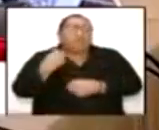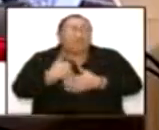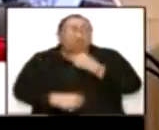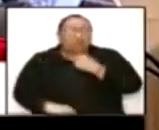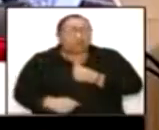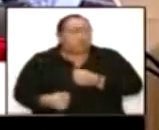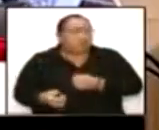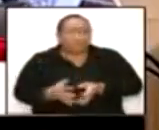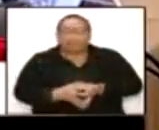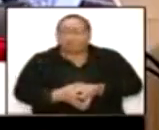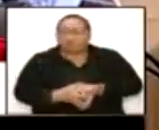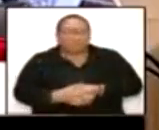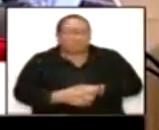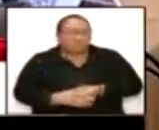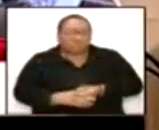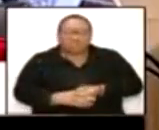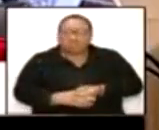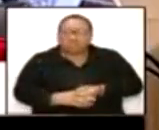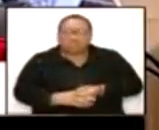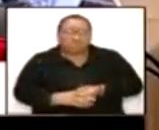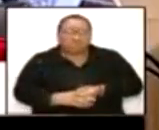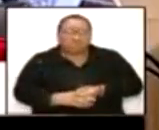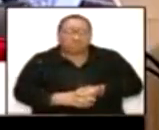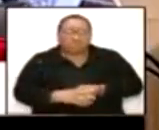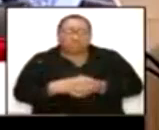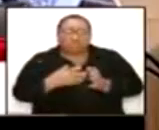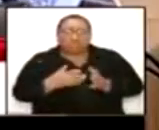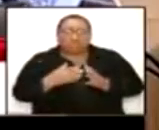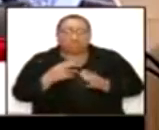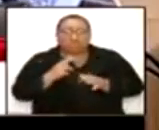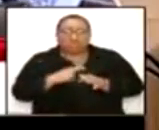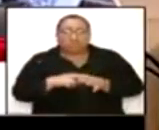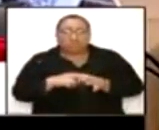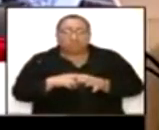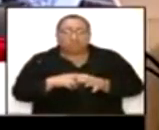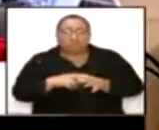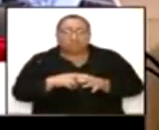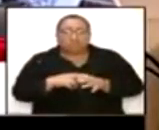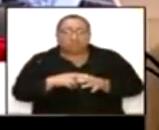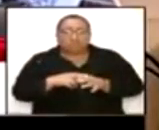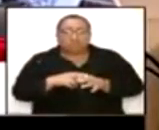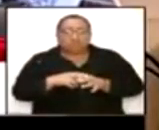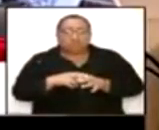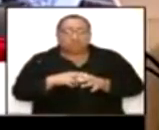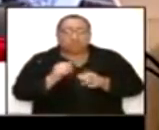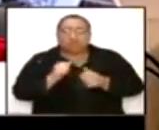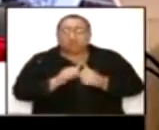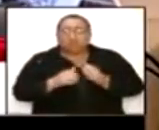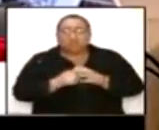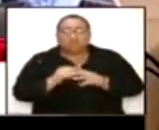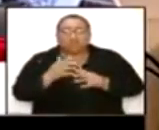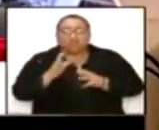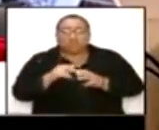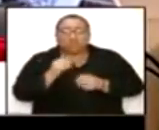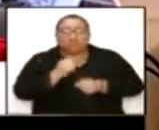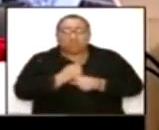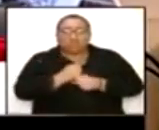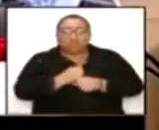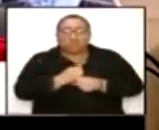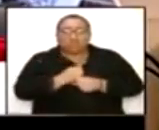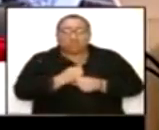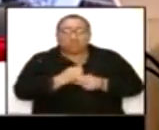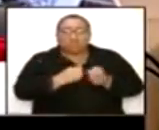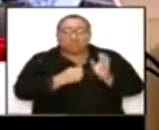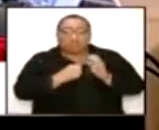existe el protocolo de atención para el aborto terapéutico, eso es legal en casos de violación sexual. Y que no se haga, a mí me parece un incumplimiento y